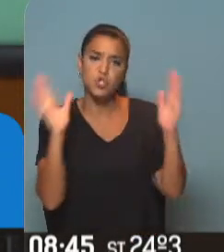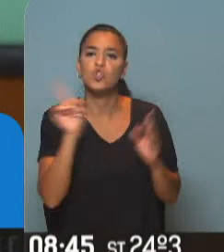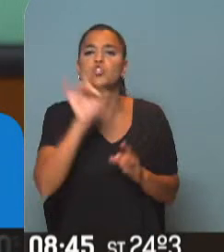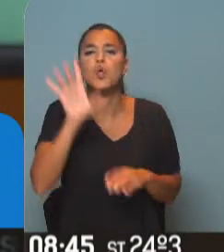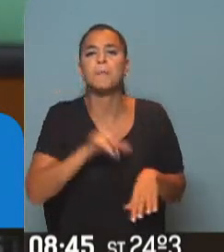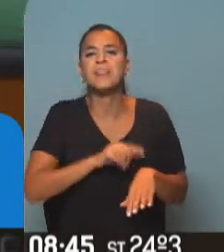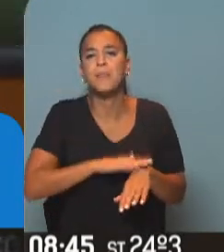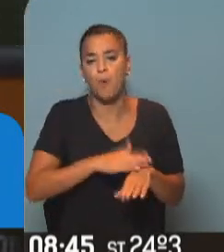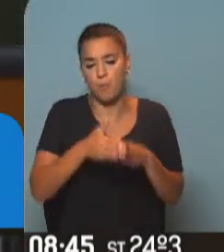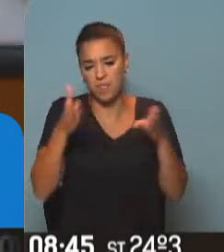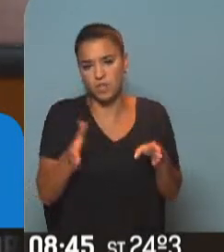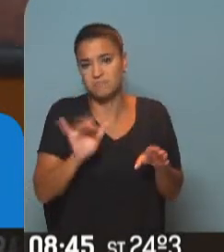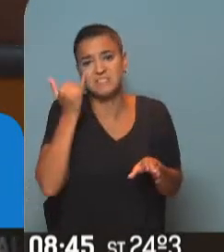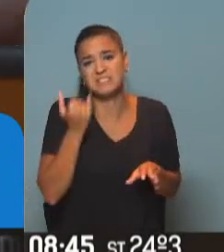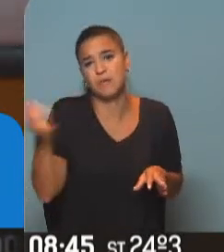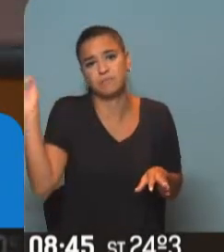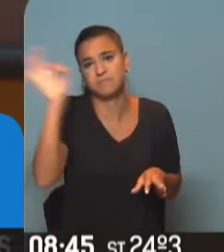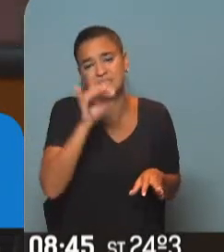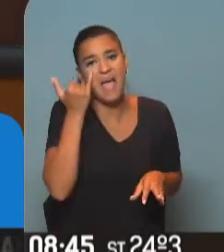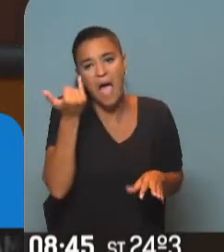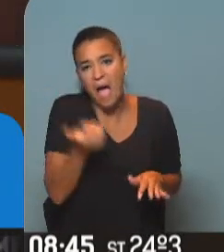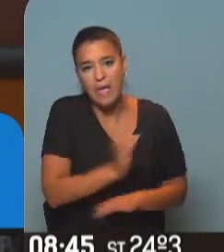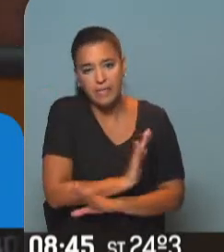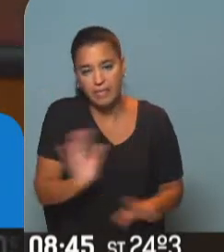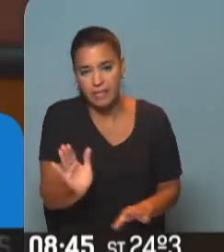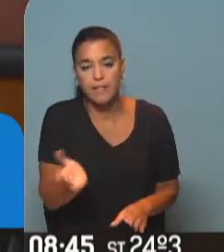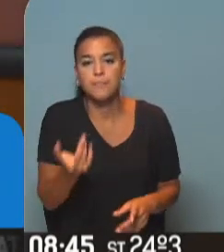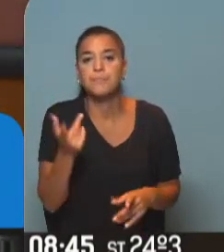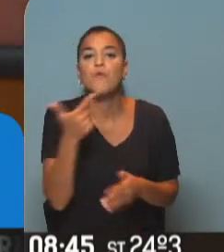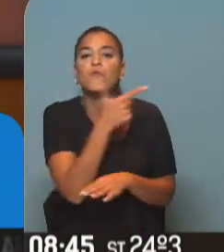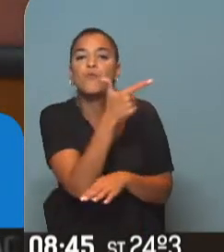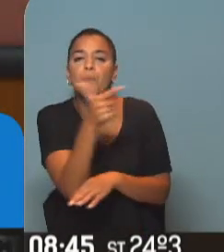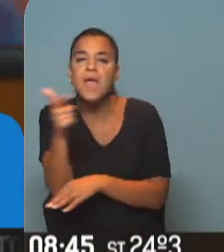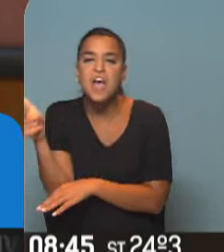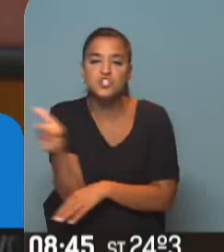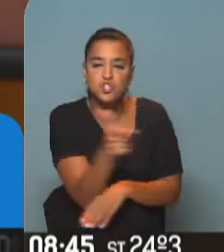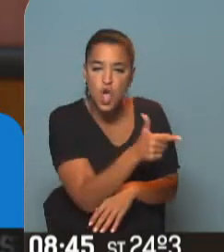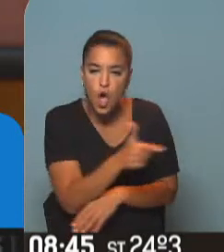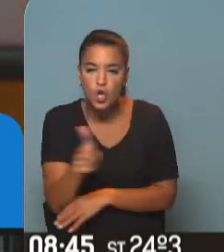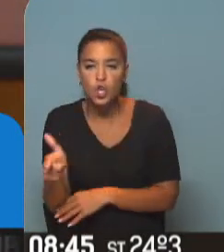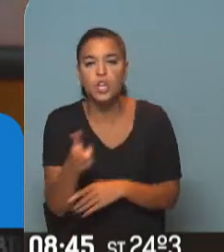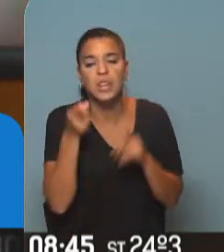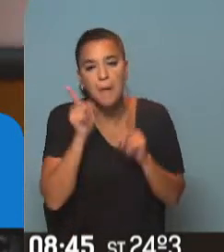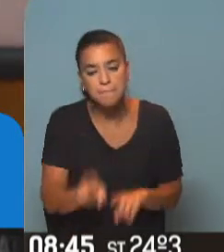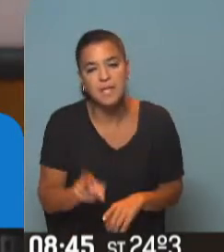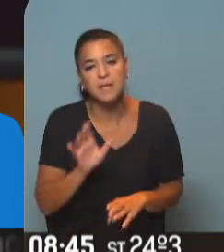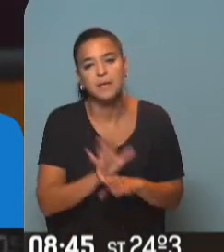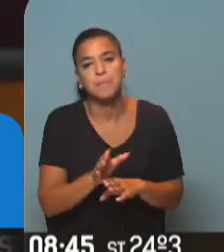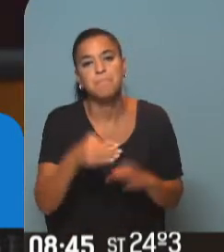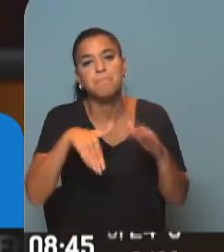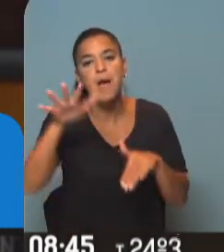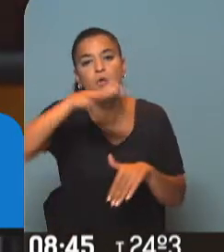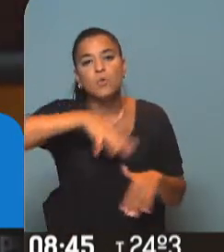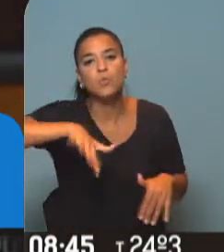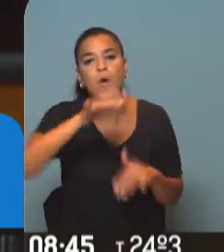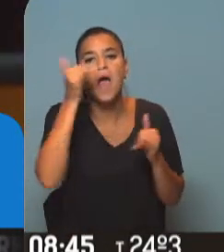esta época en esta época ya tenemos los mosquitos adultos y las acciones de fumigación sólo tienen sentido particularmente en aquellos lugares